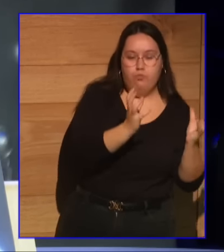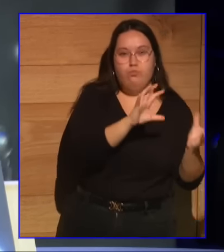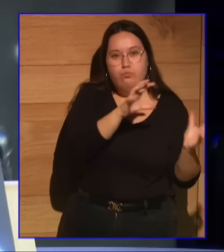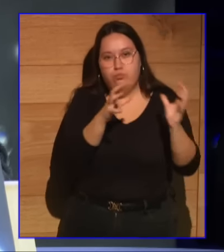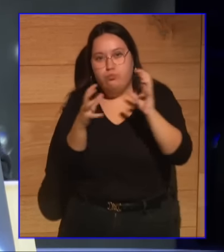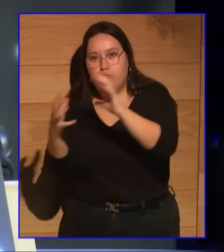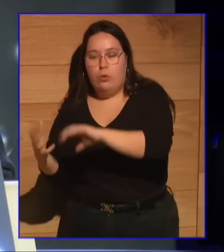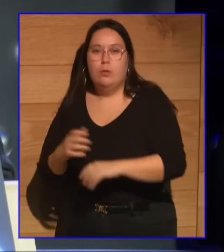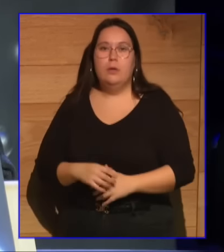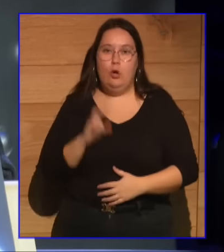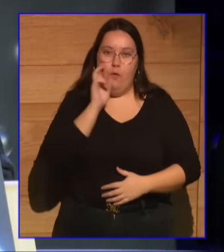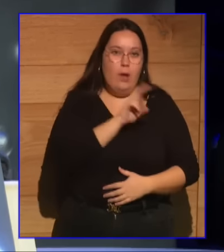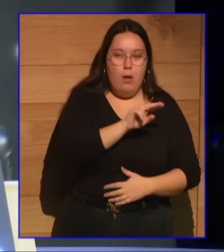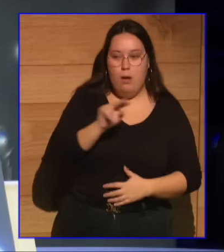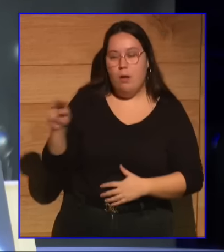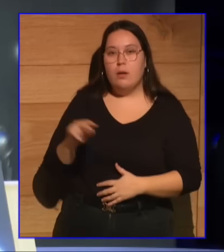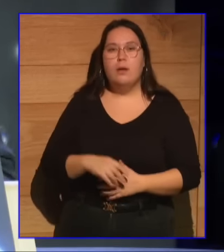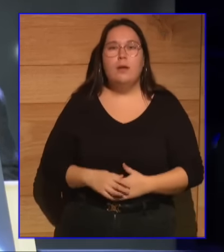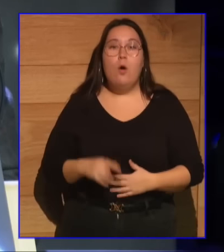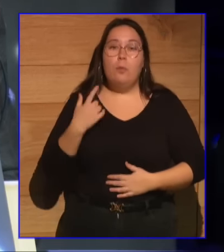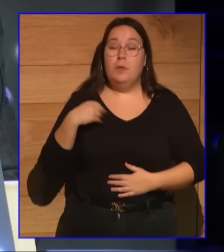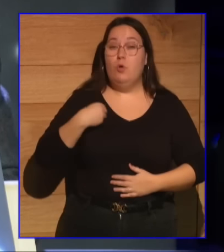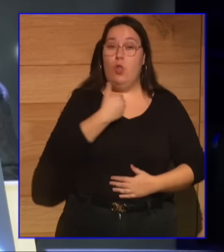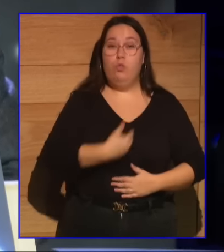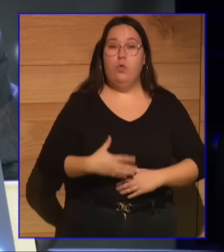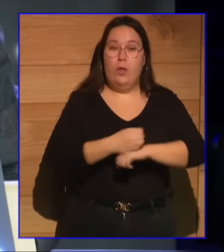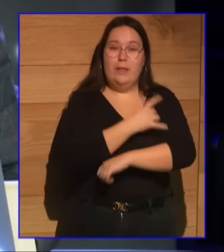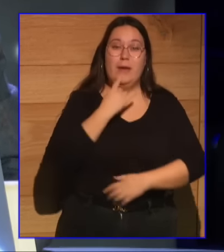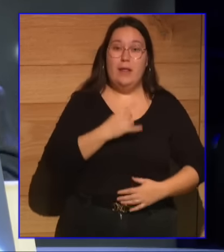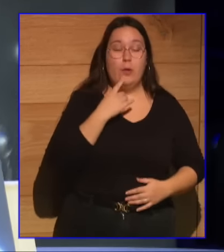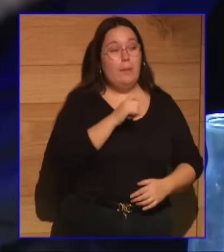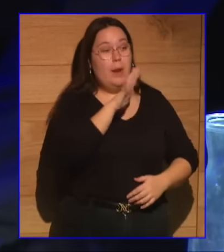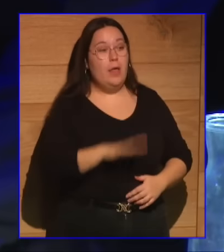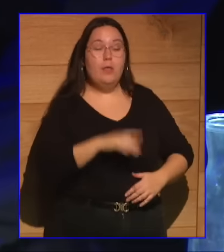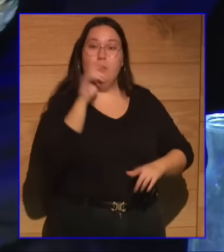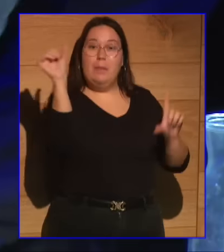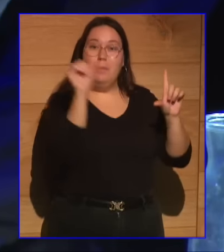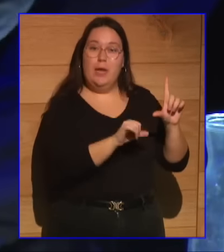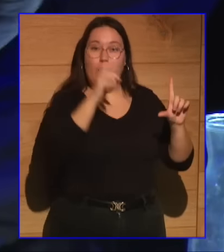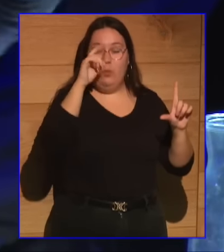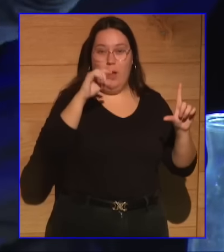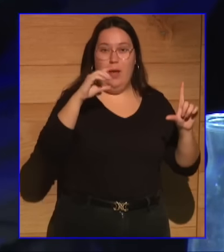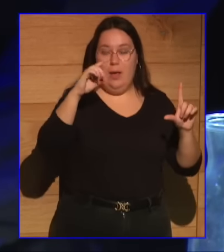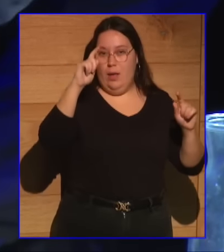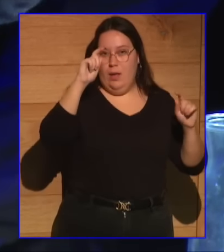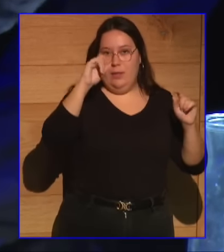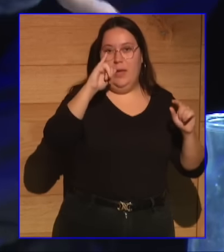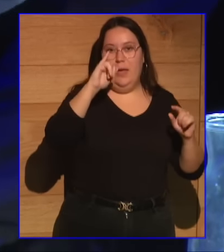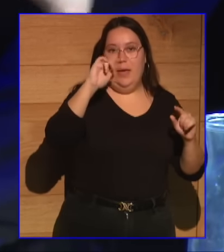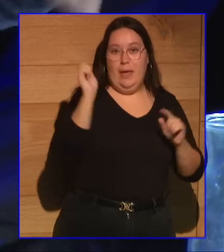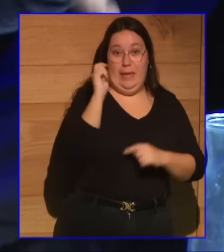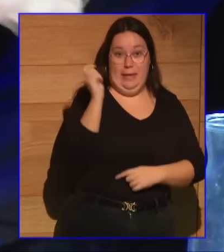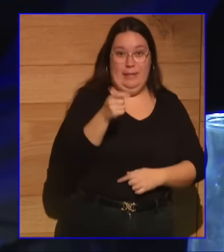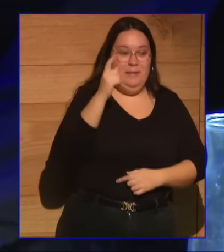como el dueño del tren eléctrico con unas maquetitas delante. Es más una película de Indiana Jones por concepto de que cada